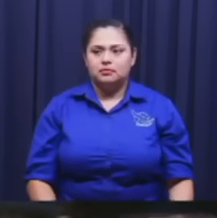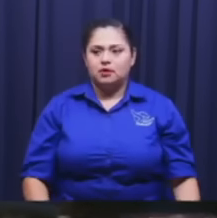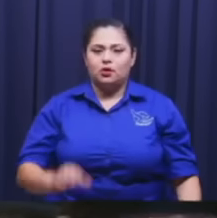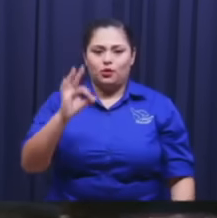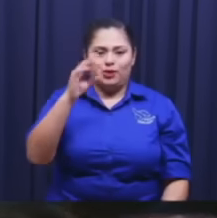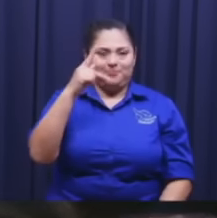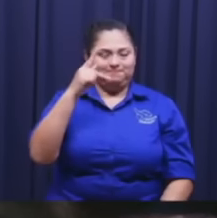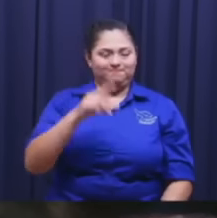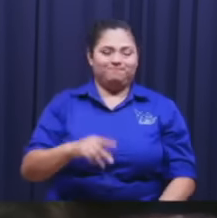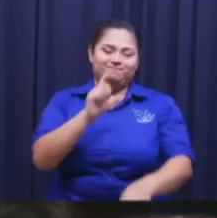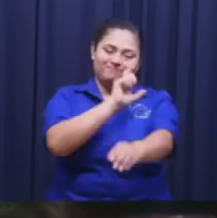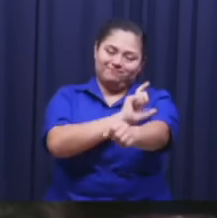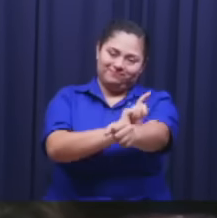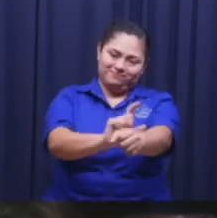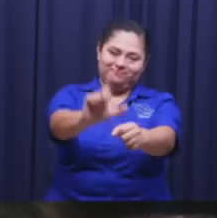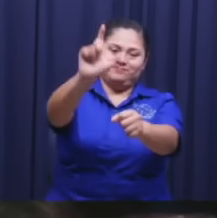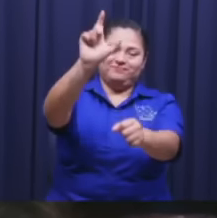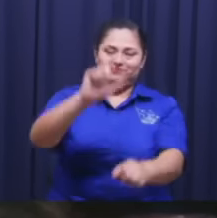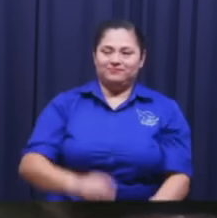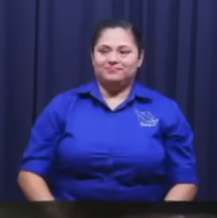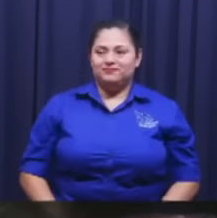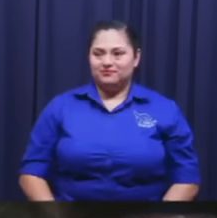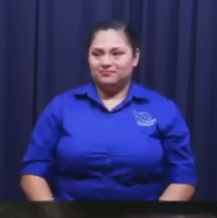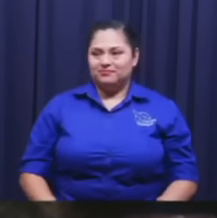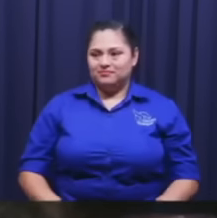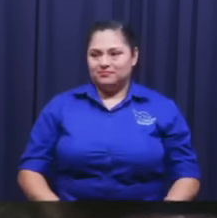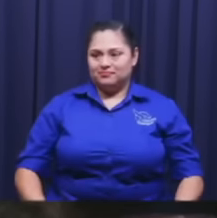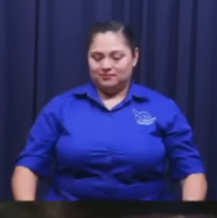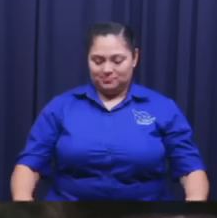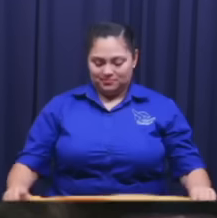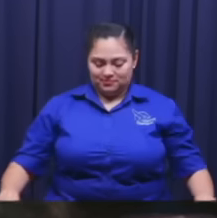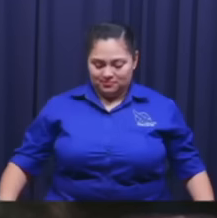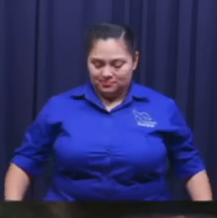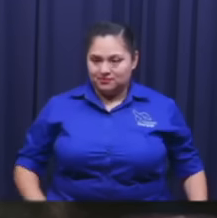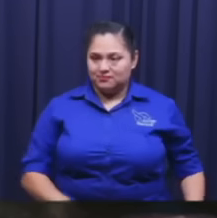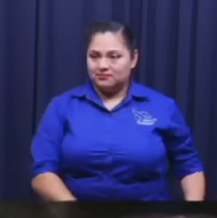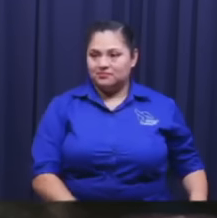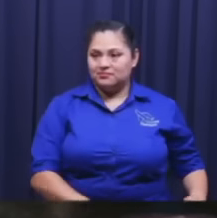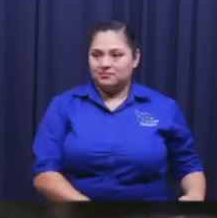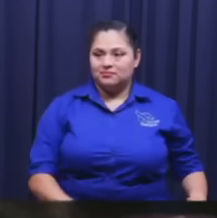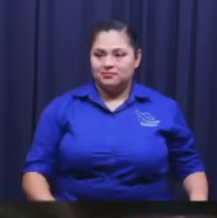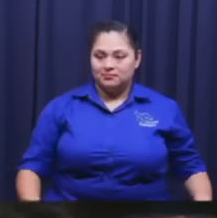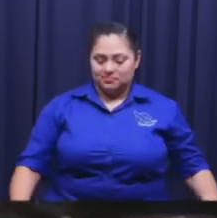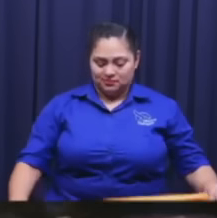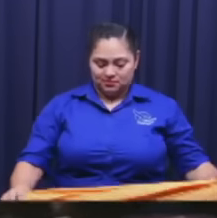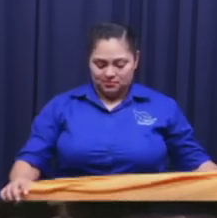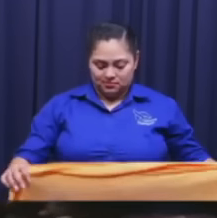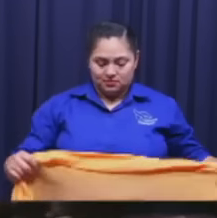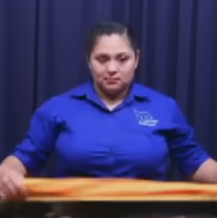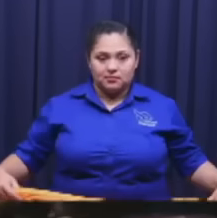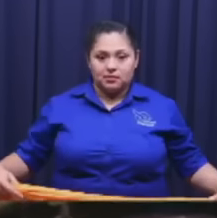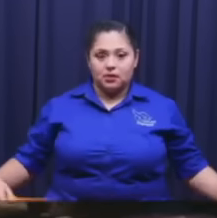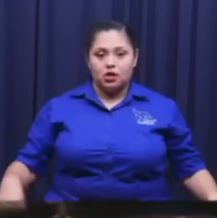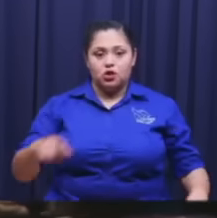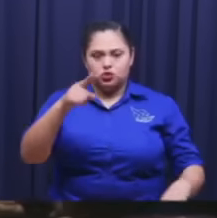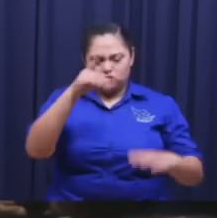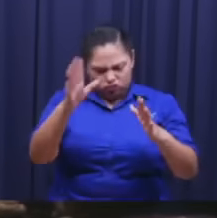Ok, bueno, sigamos adelante, Padre Santo. Como estamos de tiempo, vamos re bien. Ay, ay, ay. Resiste.